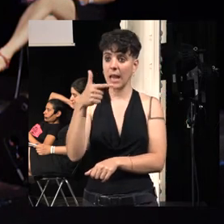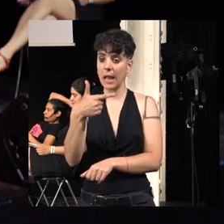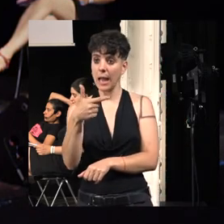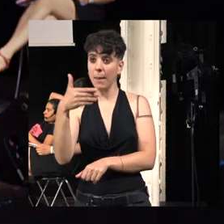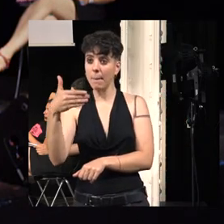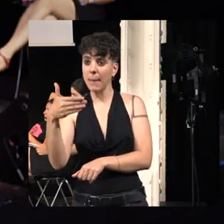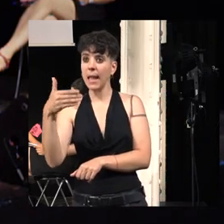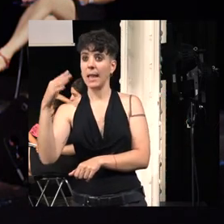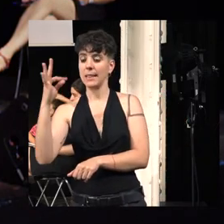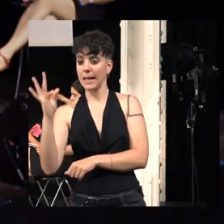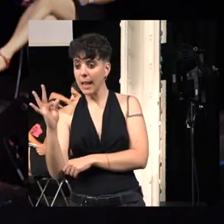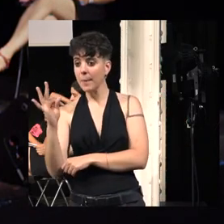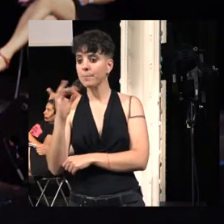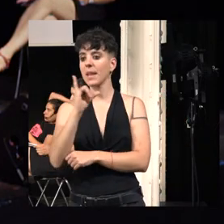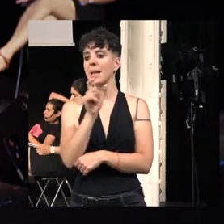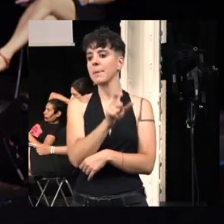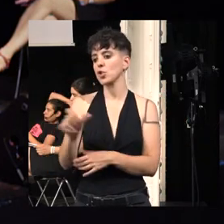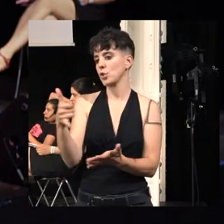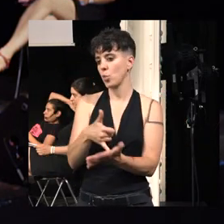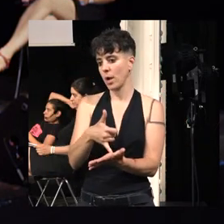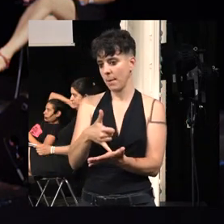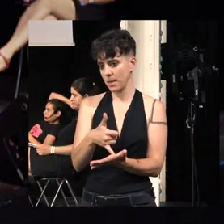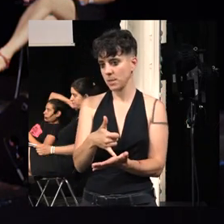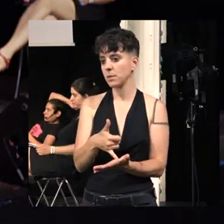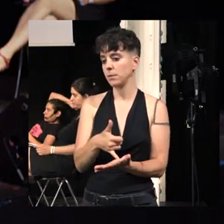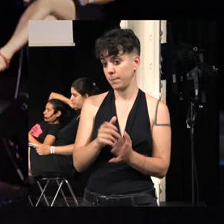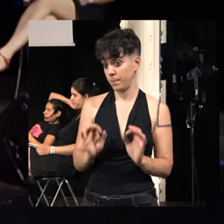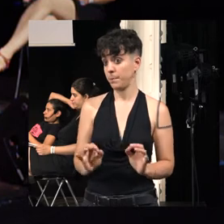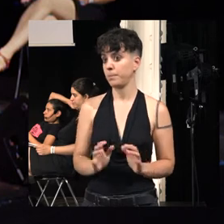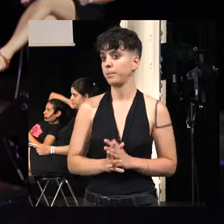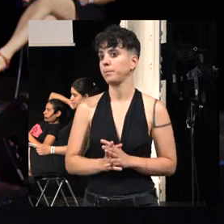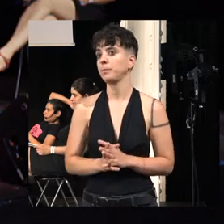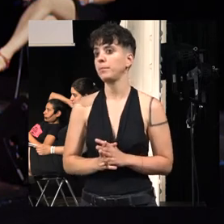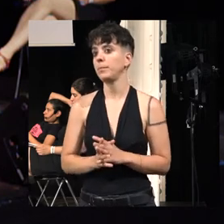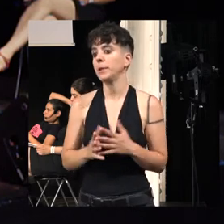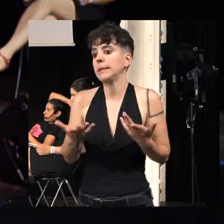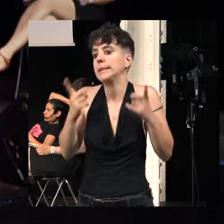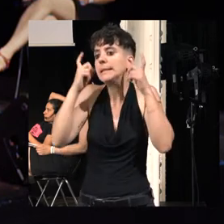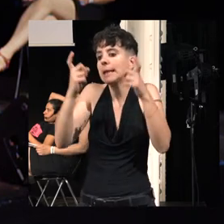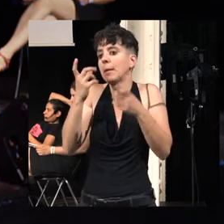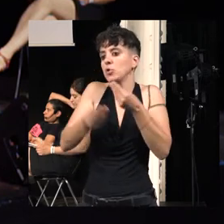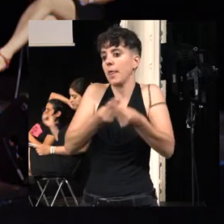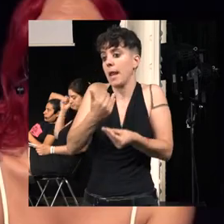LGBT y personas vulnerables. ¿Ya? E intentamos hacer algo.